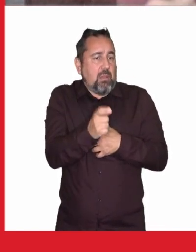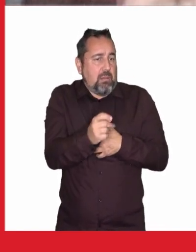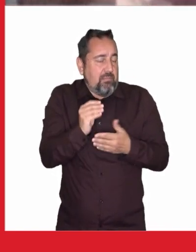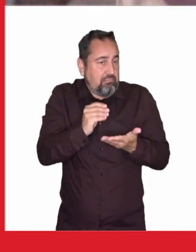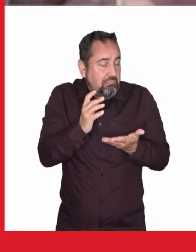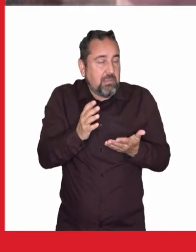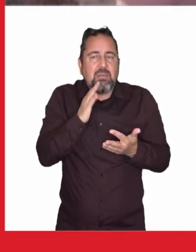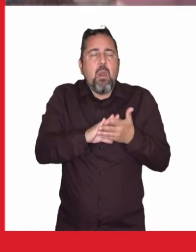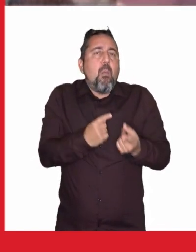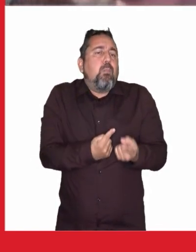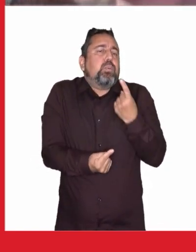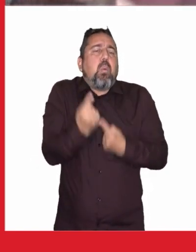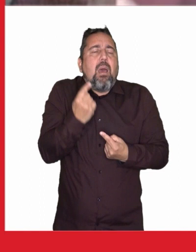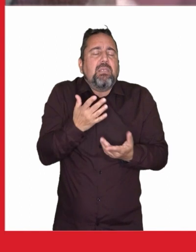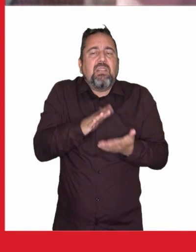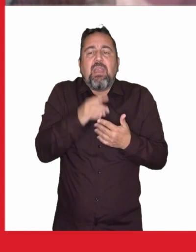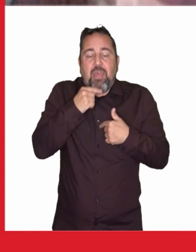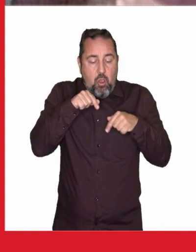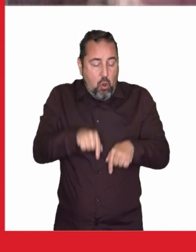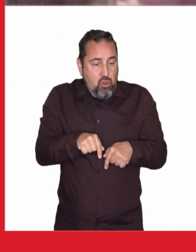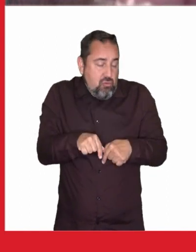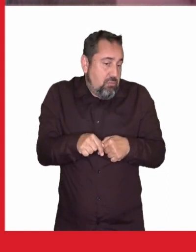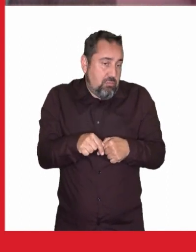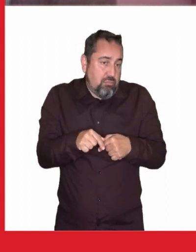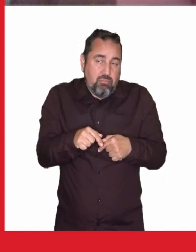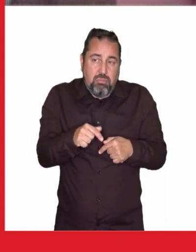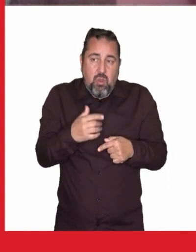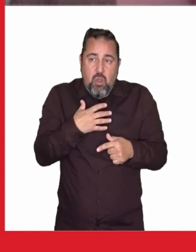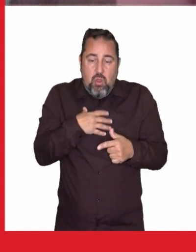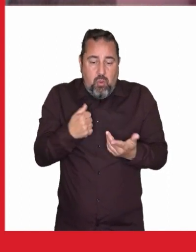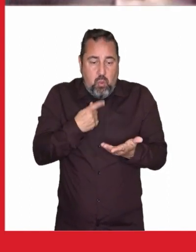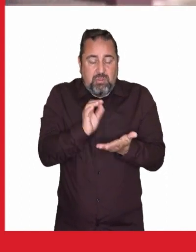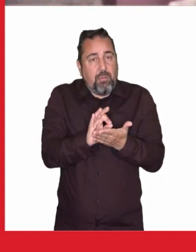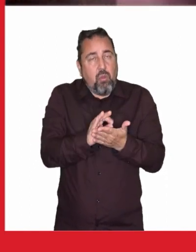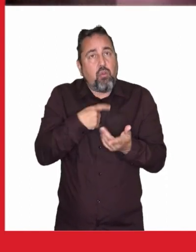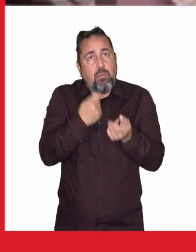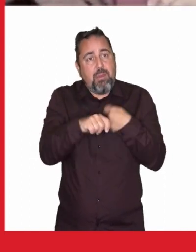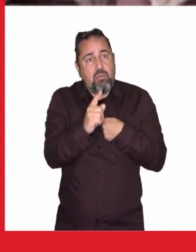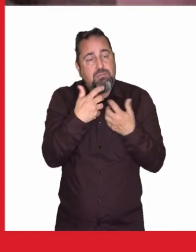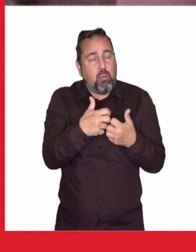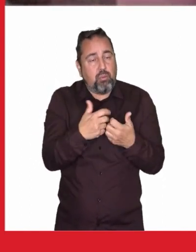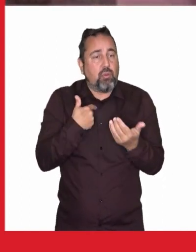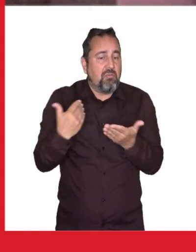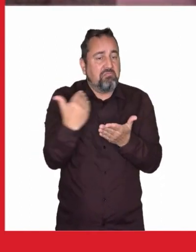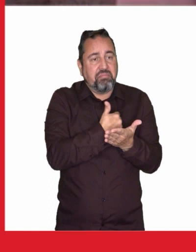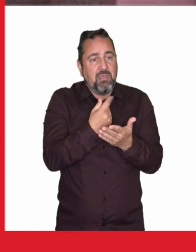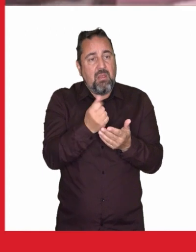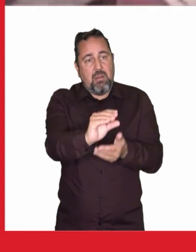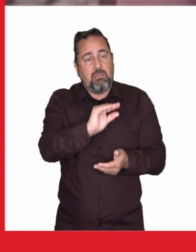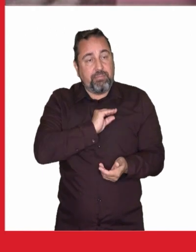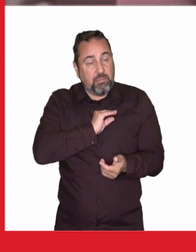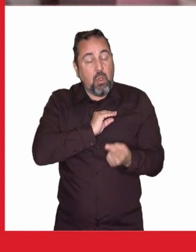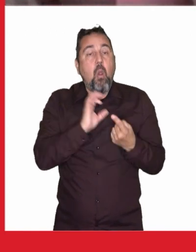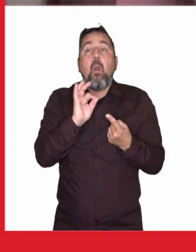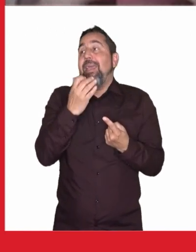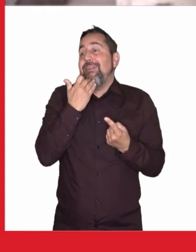ingresos puntuales o ingresos recurrentes, ¿vale? Con puntuales quiere decir, hoy presto un servicio